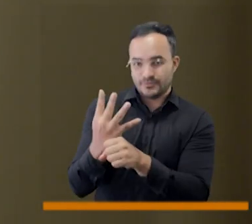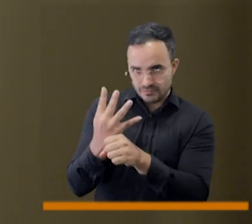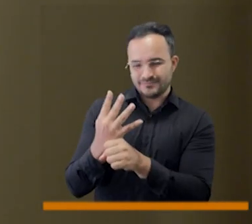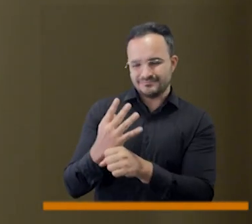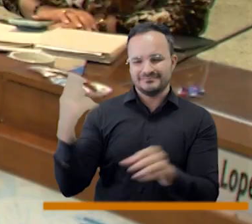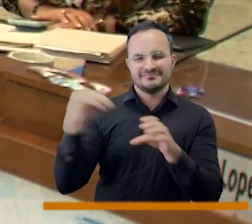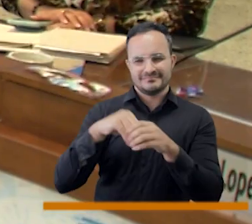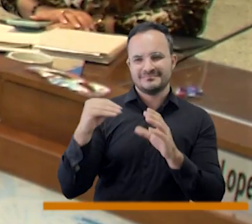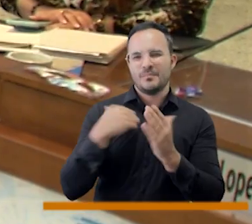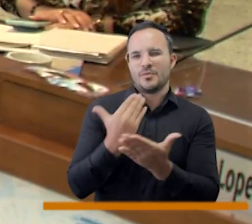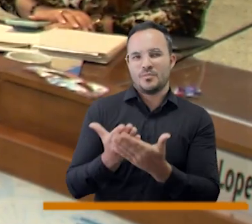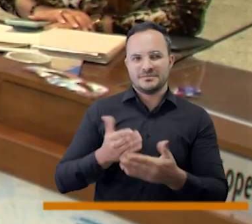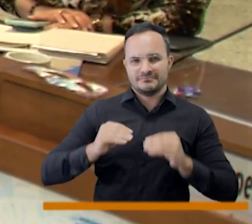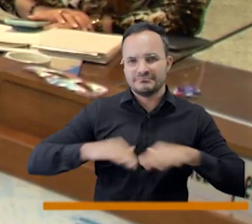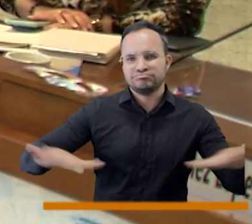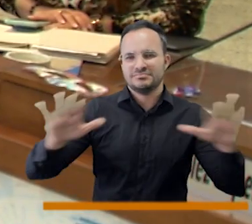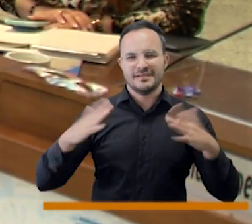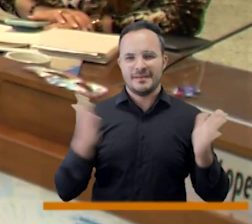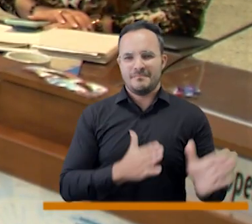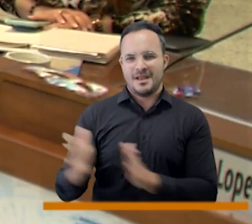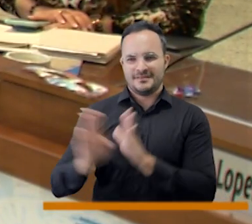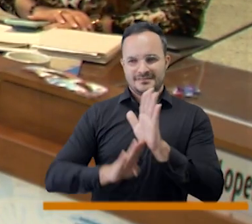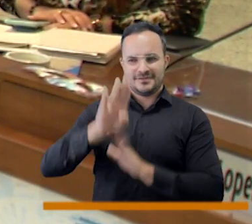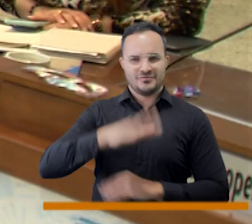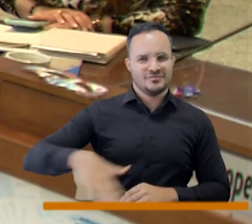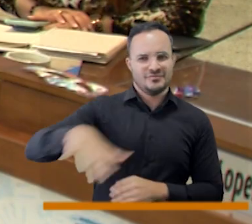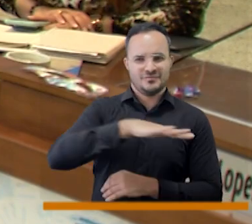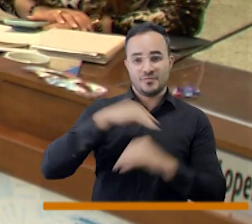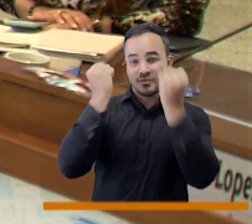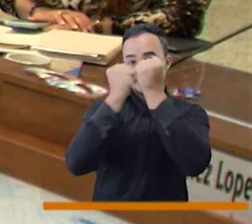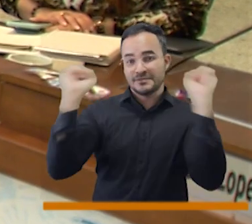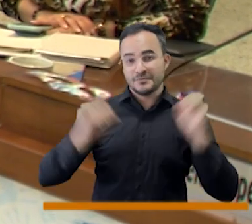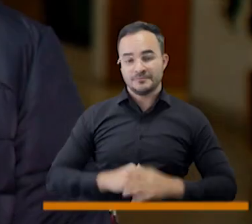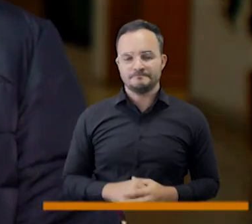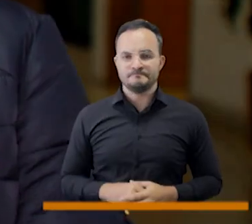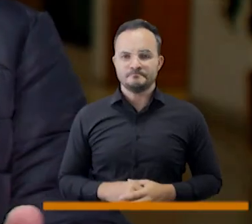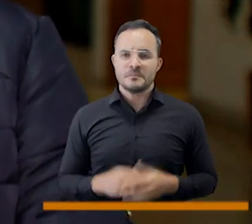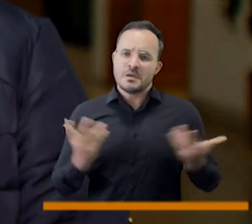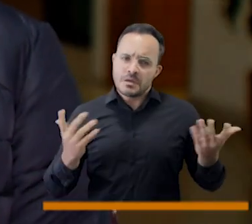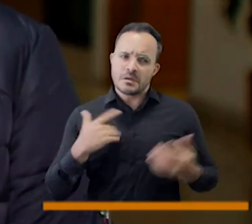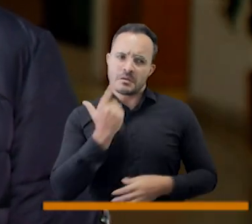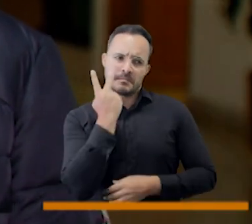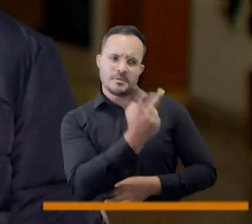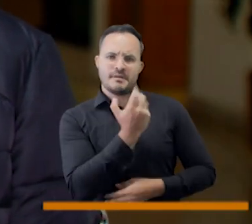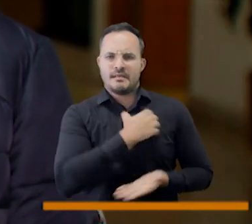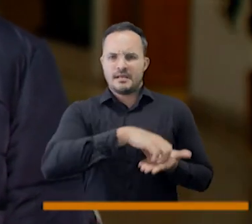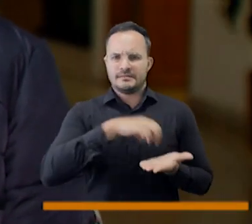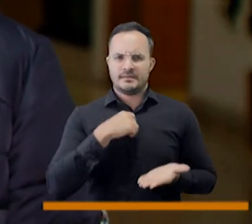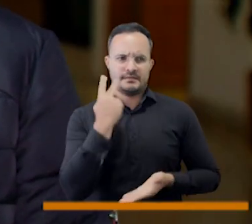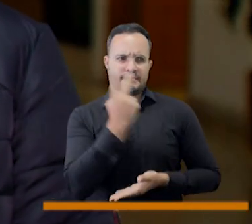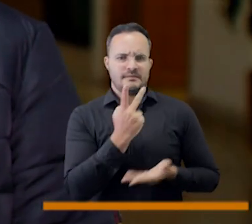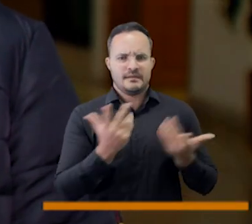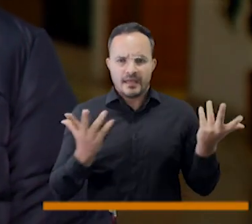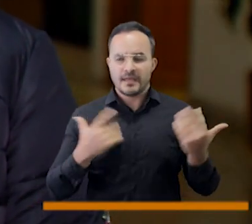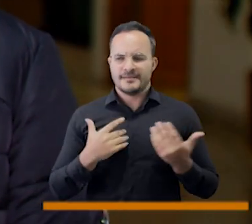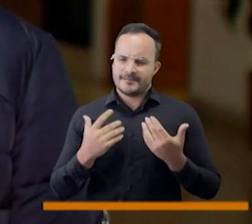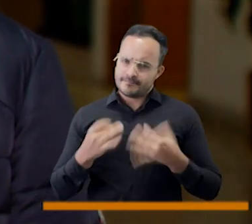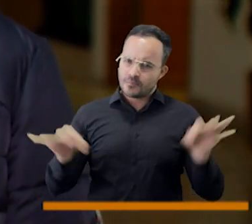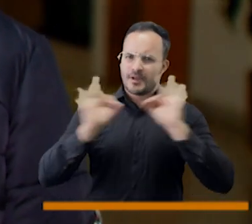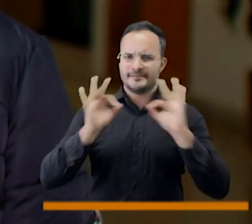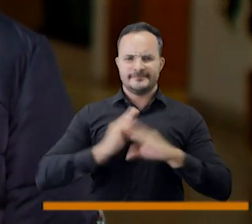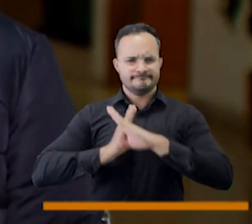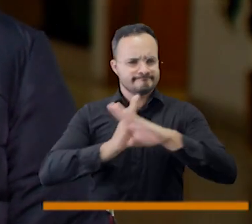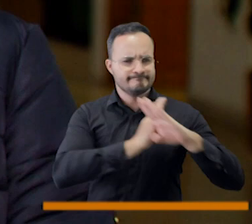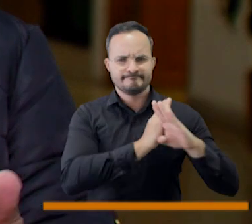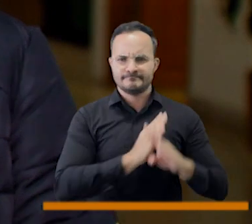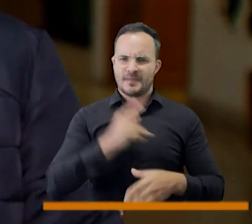metas del cuatrienio propuestas en el Plan de Desarrollo Municipal. Esta administración se ha preocupado, y no es un tema menor